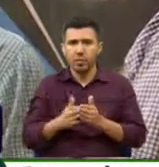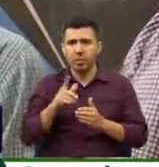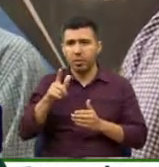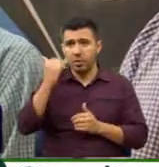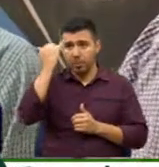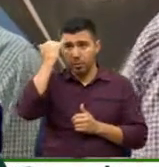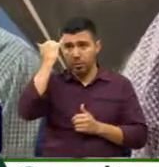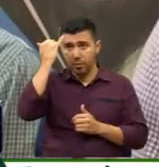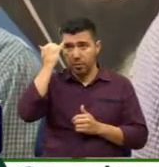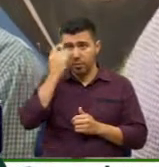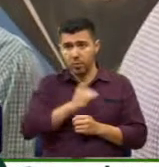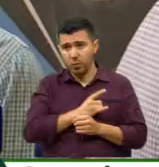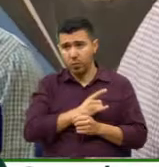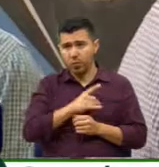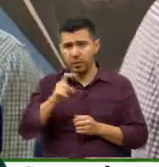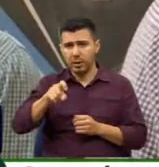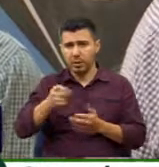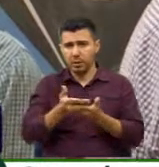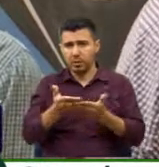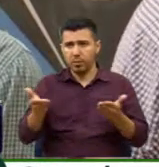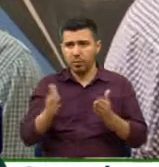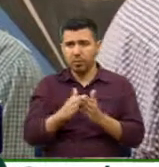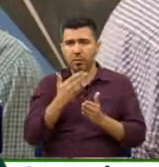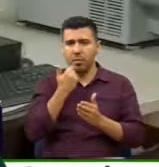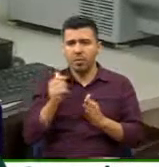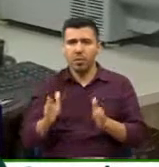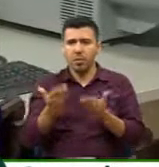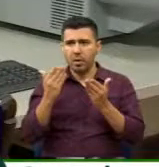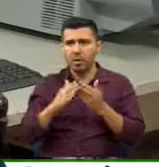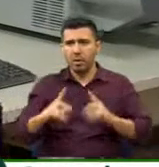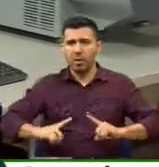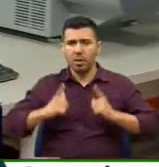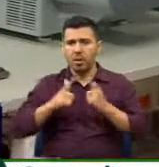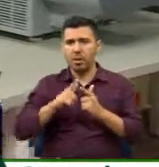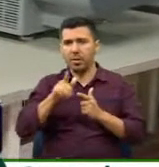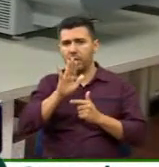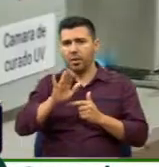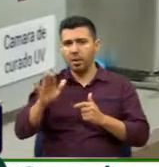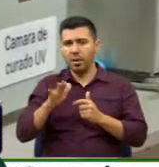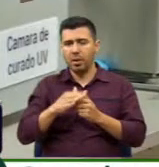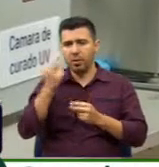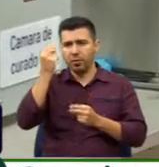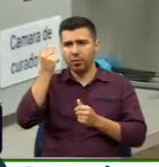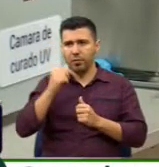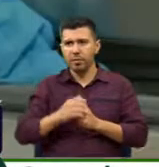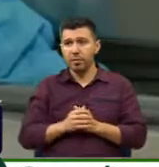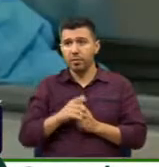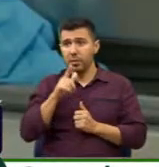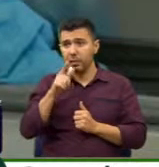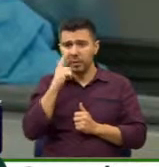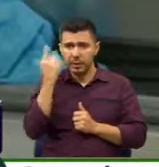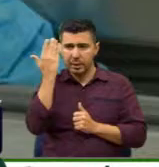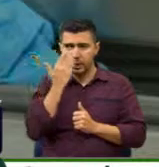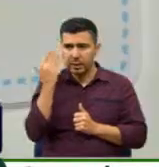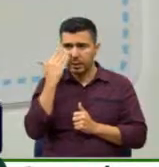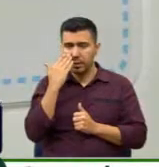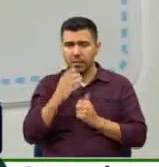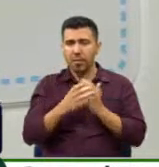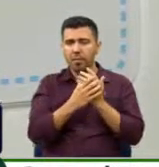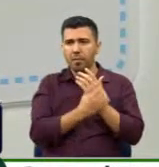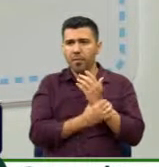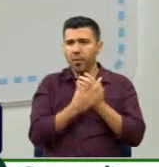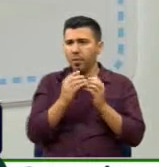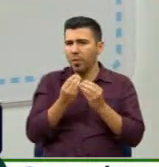universidad, a productos que seguramente mejorarán la calidad de vida de ellos. Una de las ventajas de esta iniciativa es que los diagnósticos para acceder a una prótesis es de